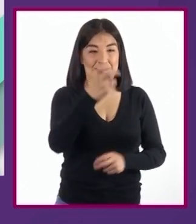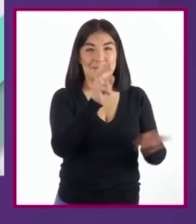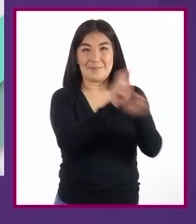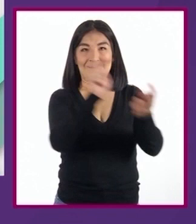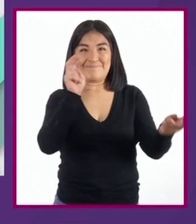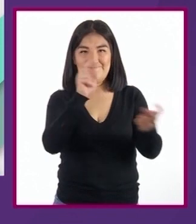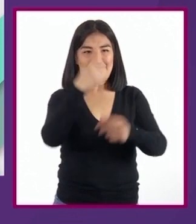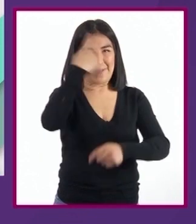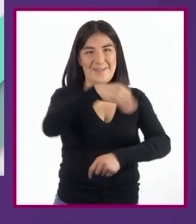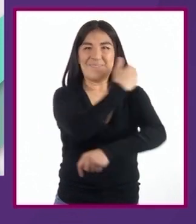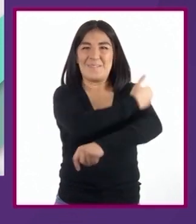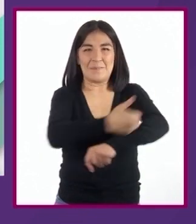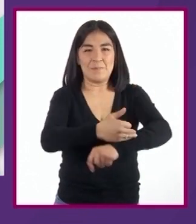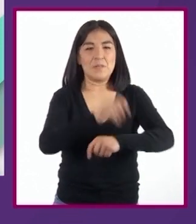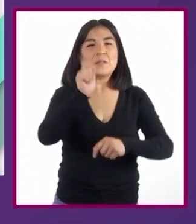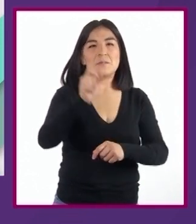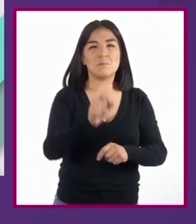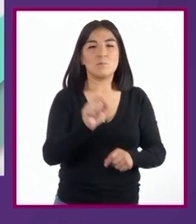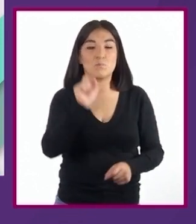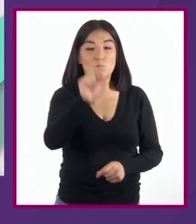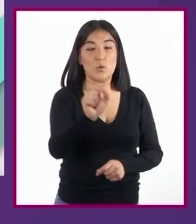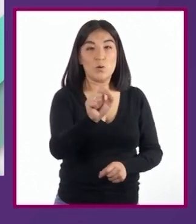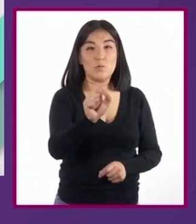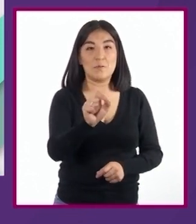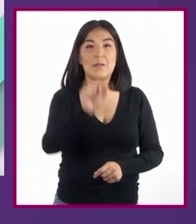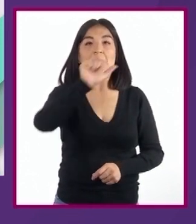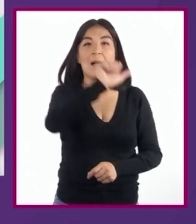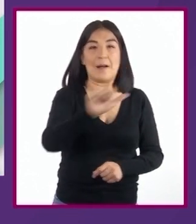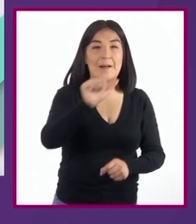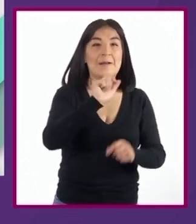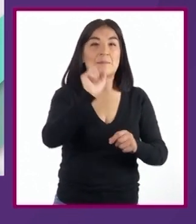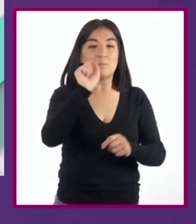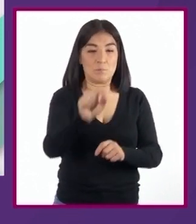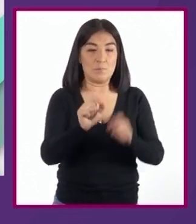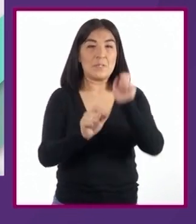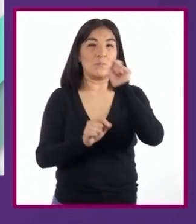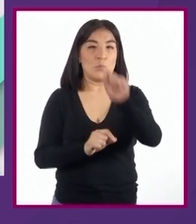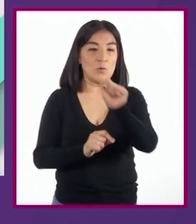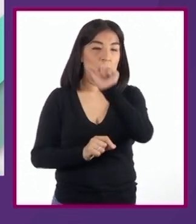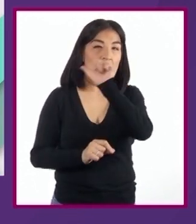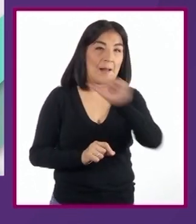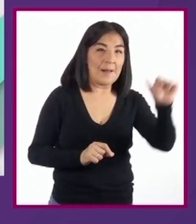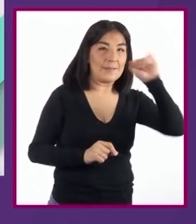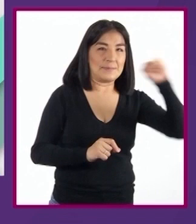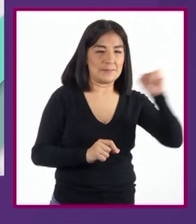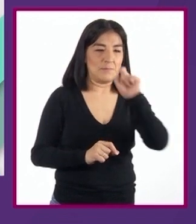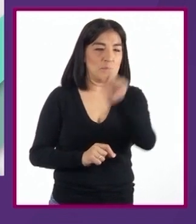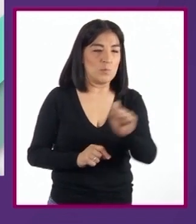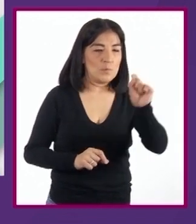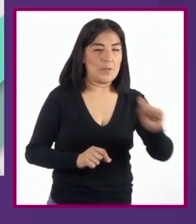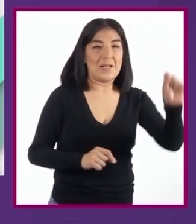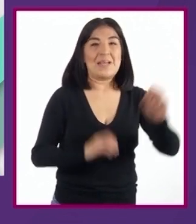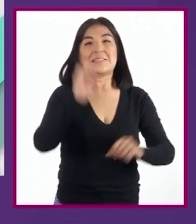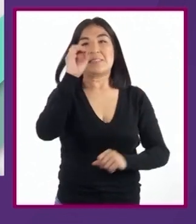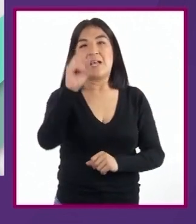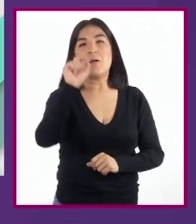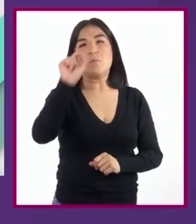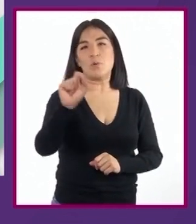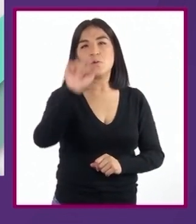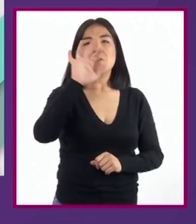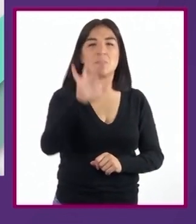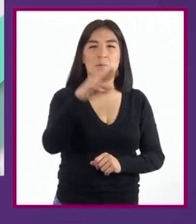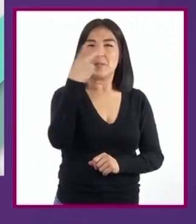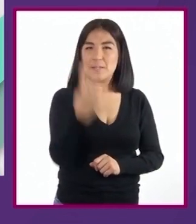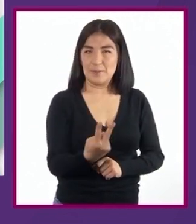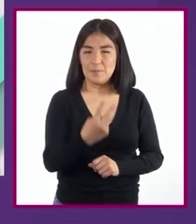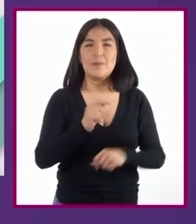camioneta familiar se le recorre el punto 2 lugares a la izquierda, tenemos 0.52, que